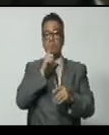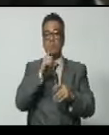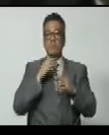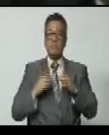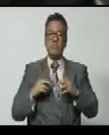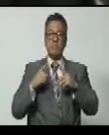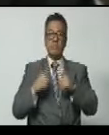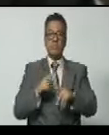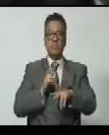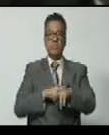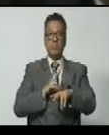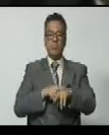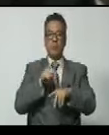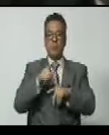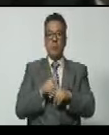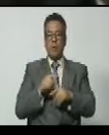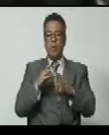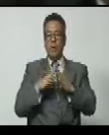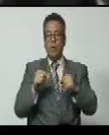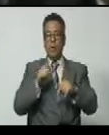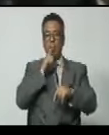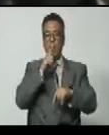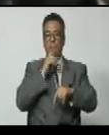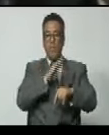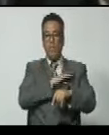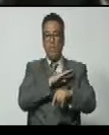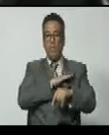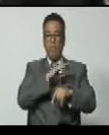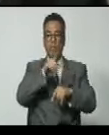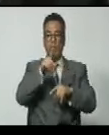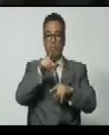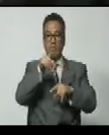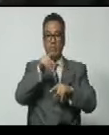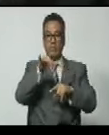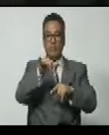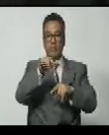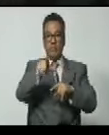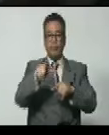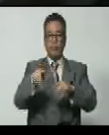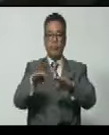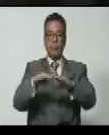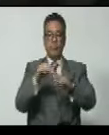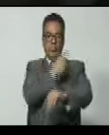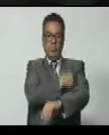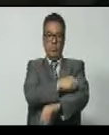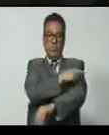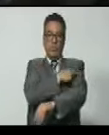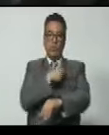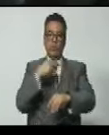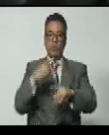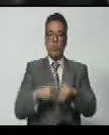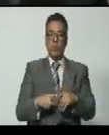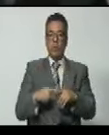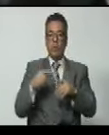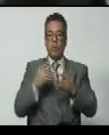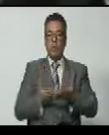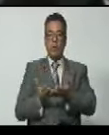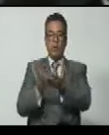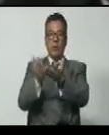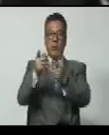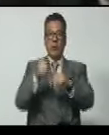como consecuencia de las condiciones del propio hospital. Ponemos a la